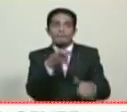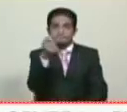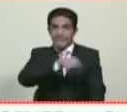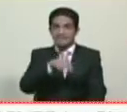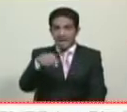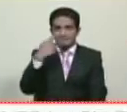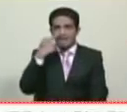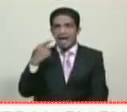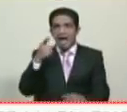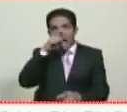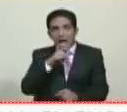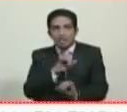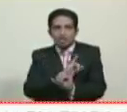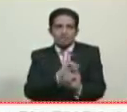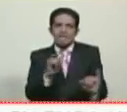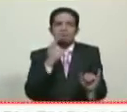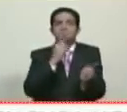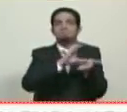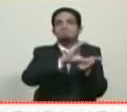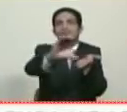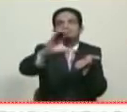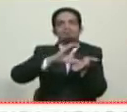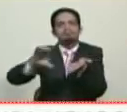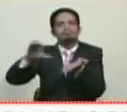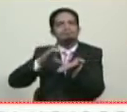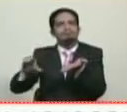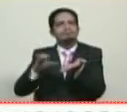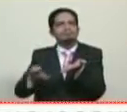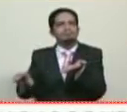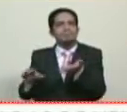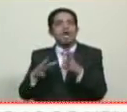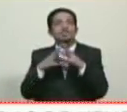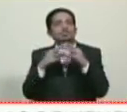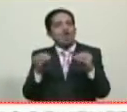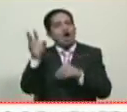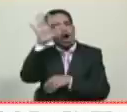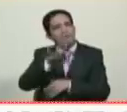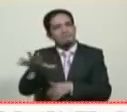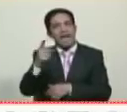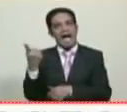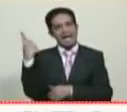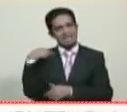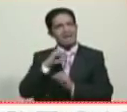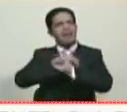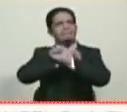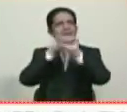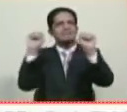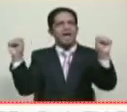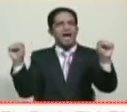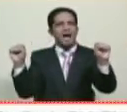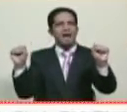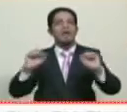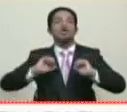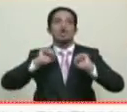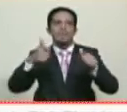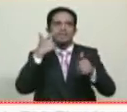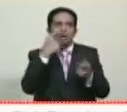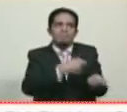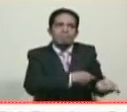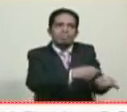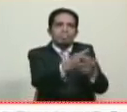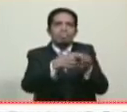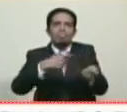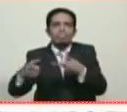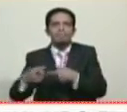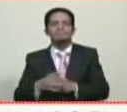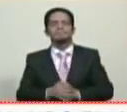distribución, por suerte para nuestro pueblo, la distribución comenzó ayer en la mañana a distribuirse lo que corresponde a los